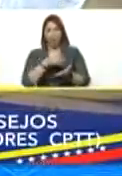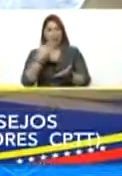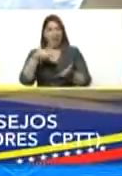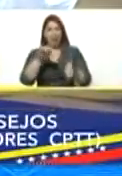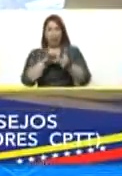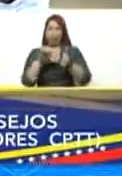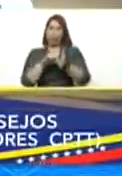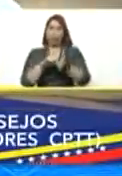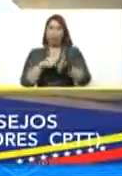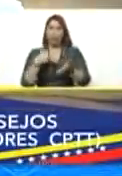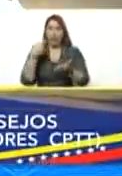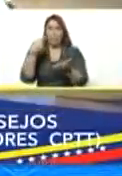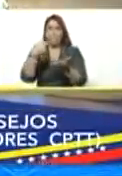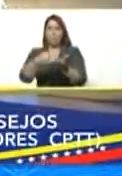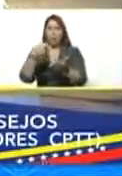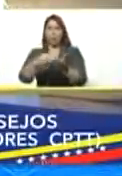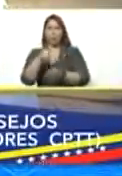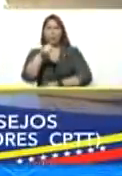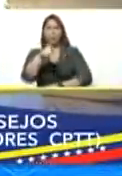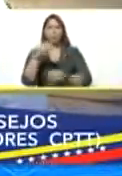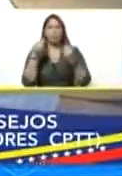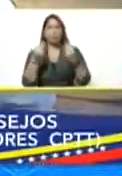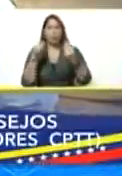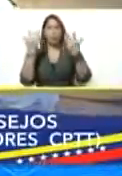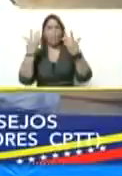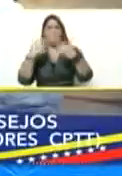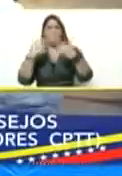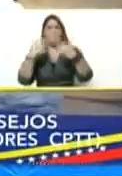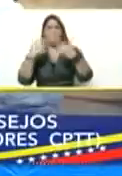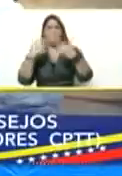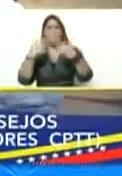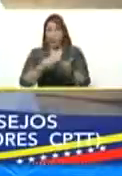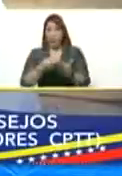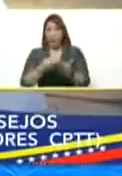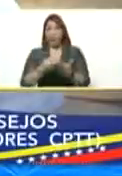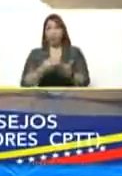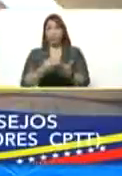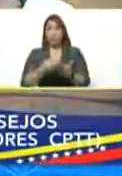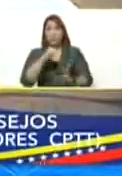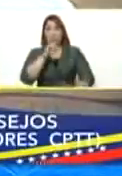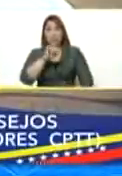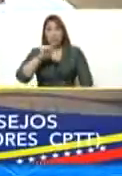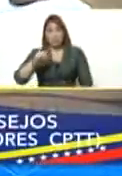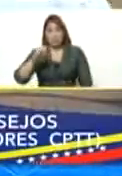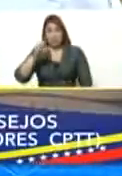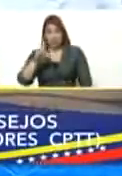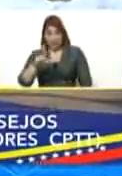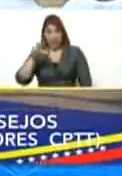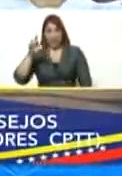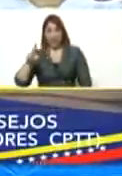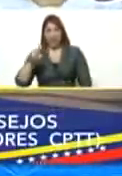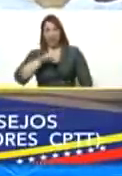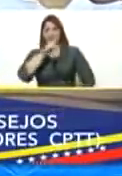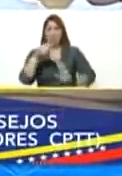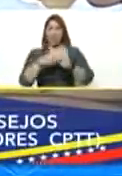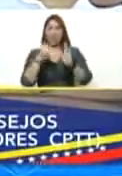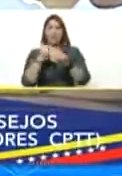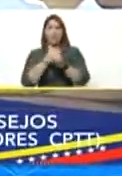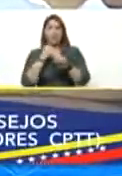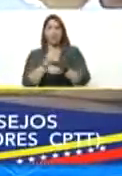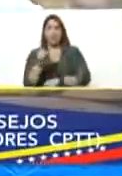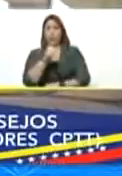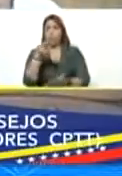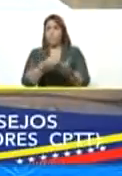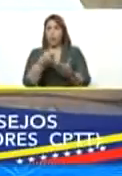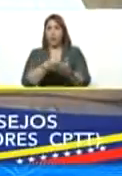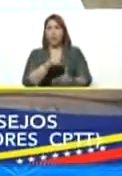el aporte tuyo como empresa? Para... sobre la renta, aunque en general los trabajadores aquí en Venezuela no pagan impuestos